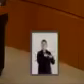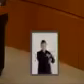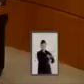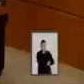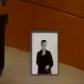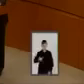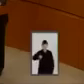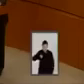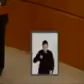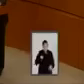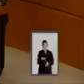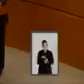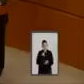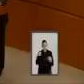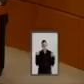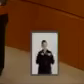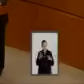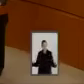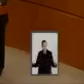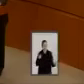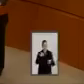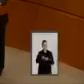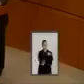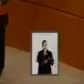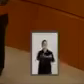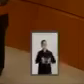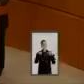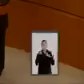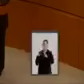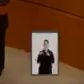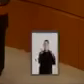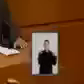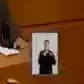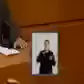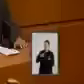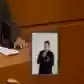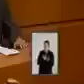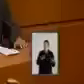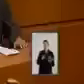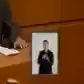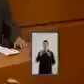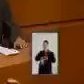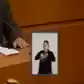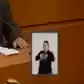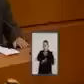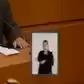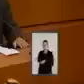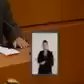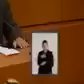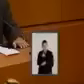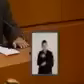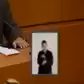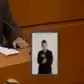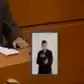Orgullosamente yo soy profesor. Estuve frente a grupo y participé en las movilizaciones de la CENTE, porque no estuvimos